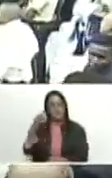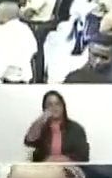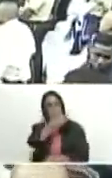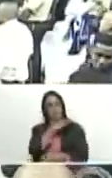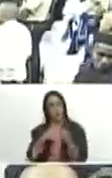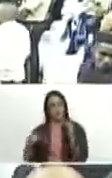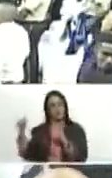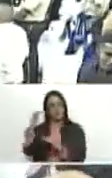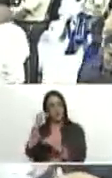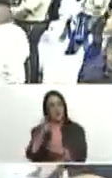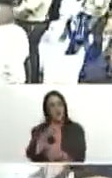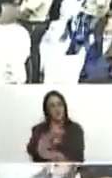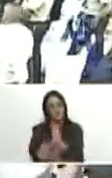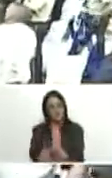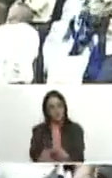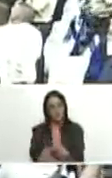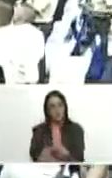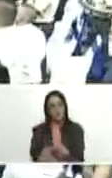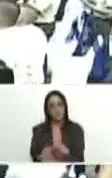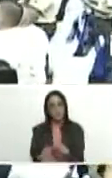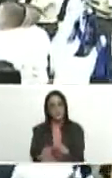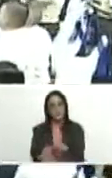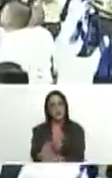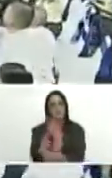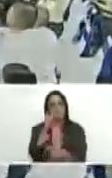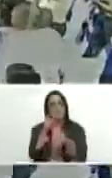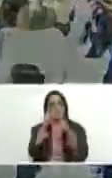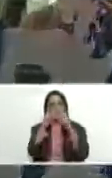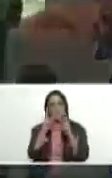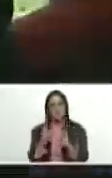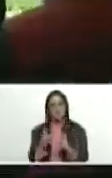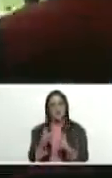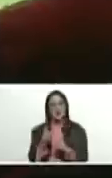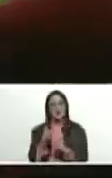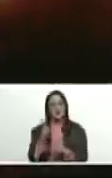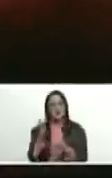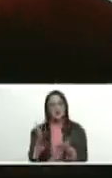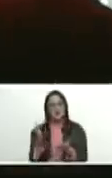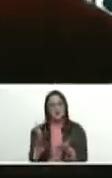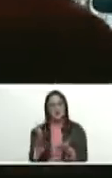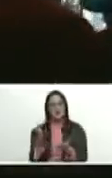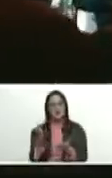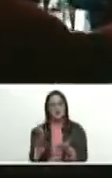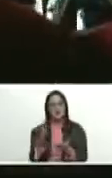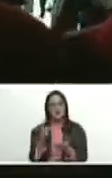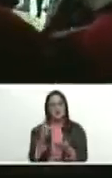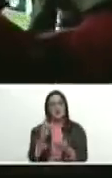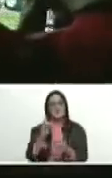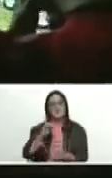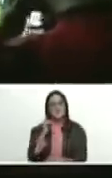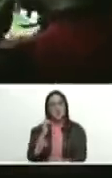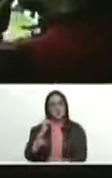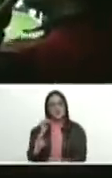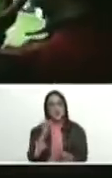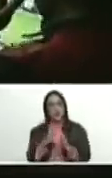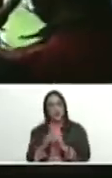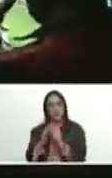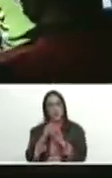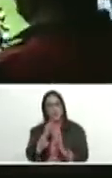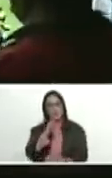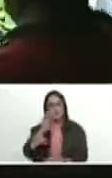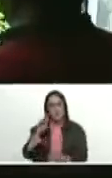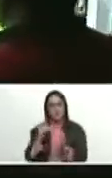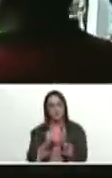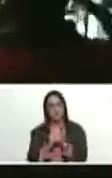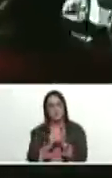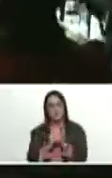condecoraciones y graduación de promoción, agentes profesionales, exfuncionarios, preciso 1 y 2 y policía comunal de